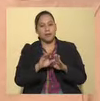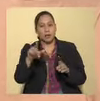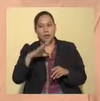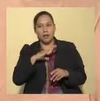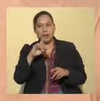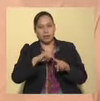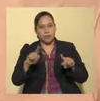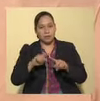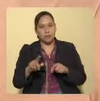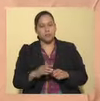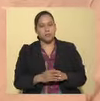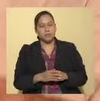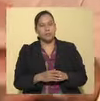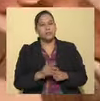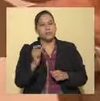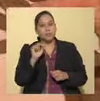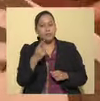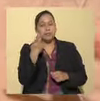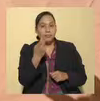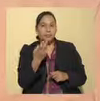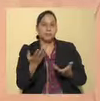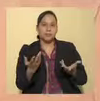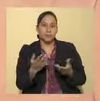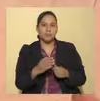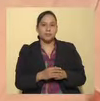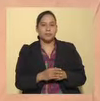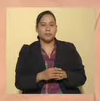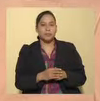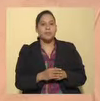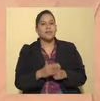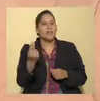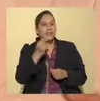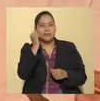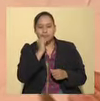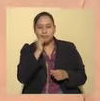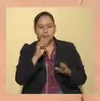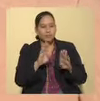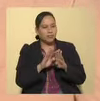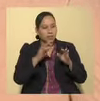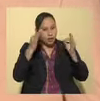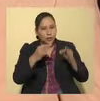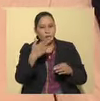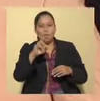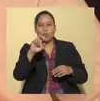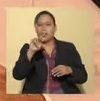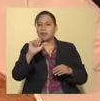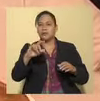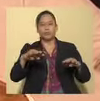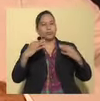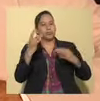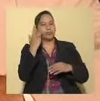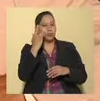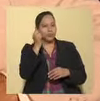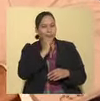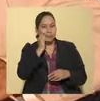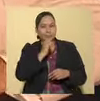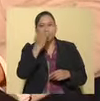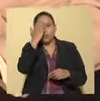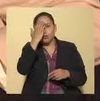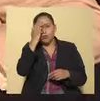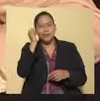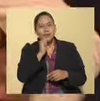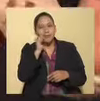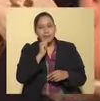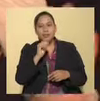ahí, pero más o menos como que hizo una cosita. Y a ver, hay que hacer una película que salga a Güepes en todo su esplendor, que se conozca en